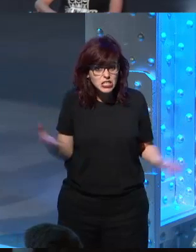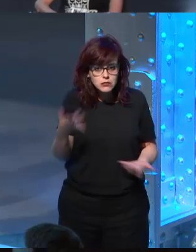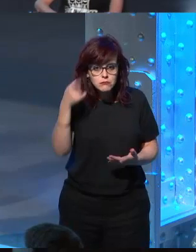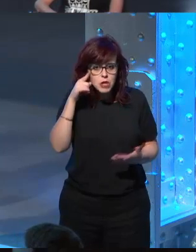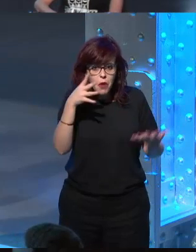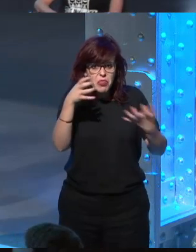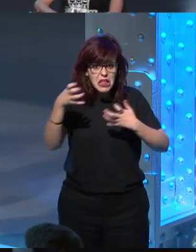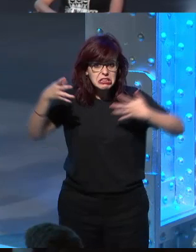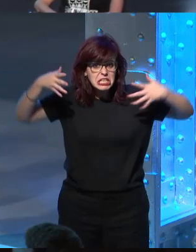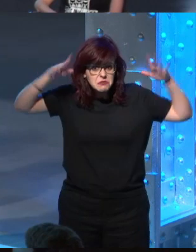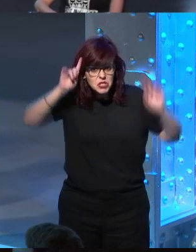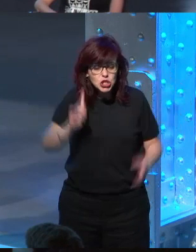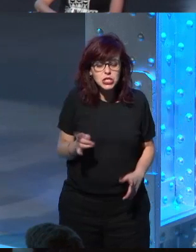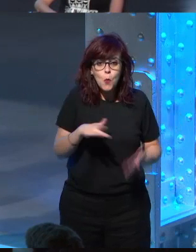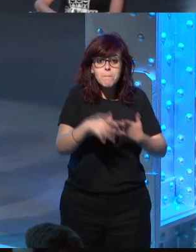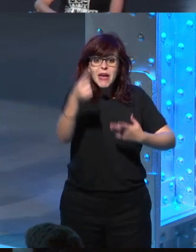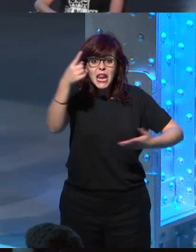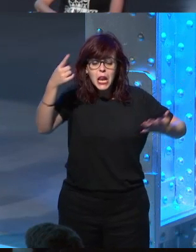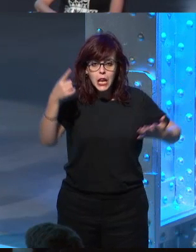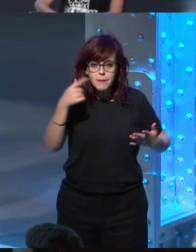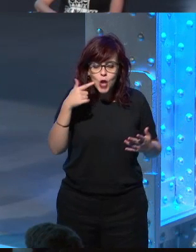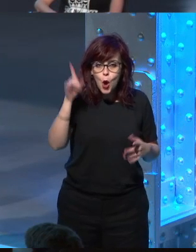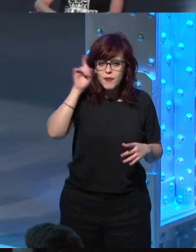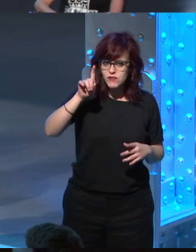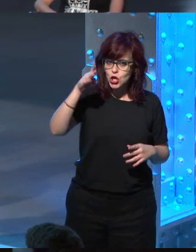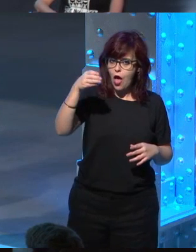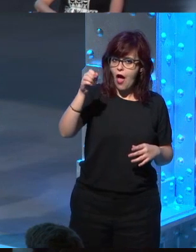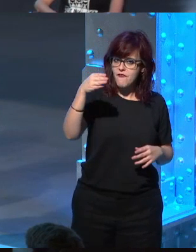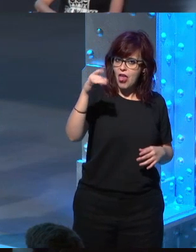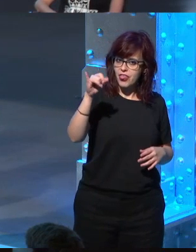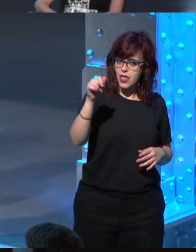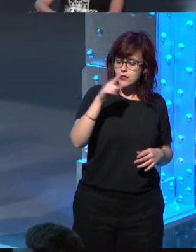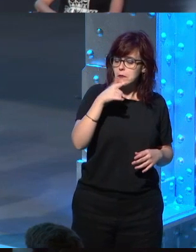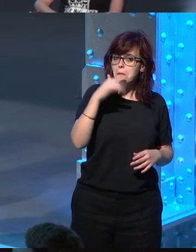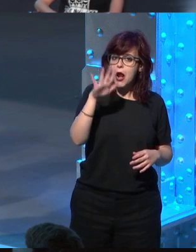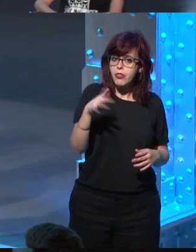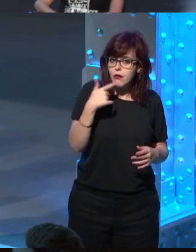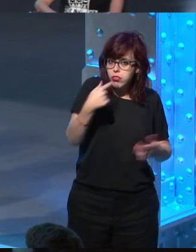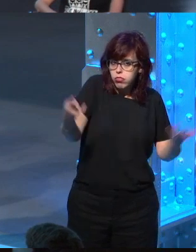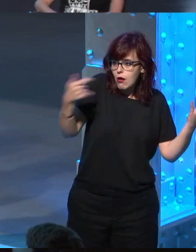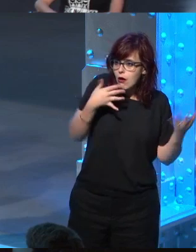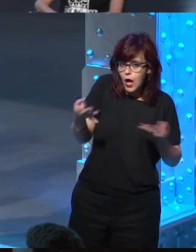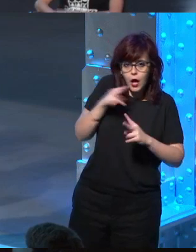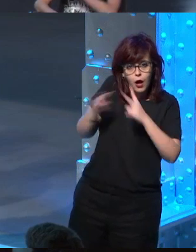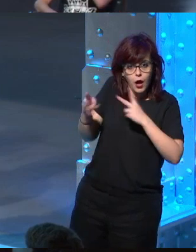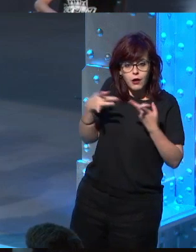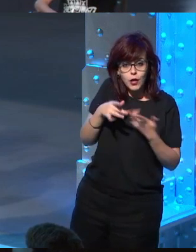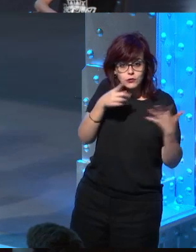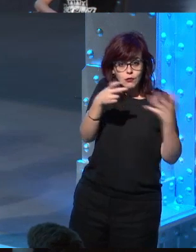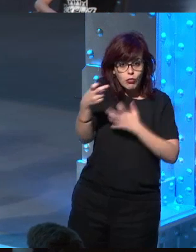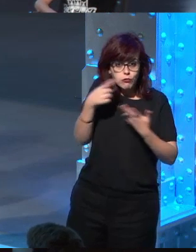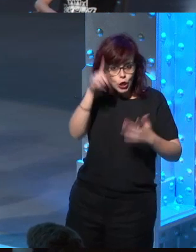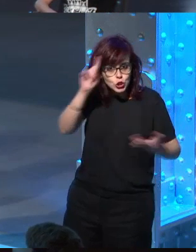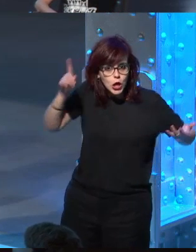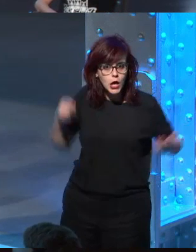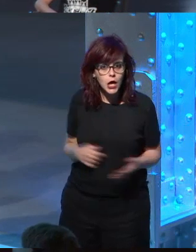800, 900. Sí, pero sí, o 1000. Pero profesor Abadía lo dice así como... ¿Qué si- quieres que te diga? 900, 900.